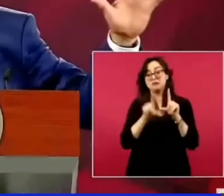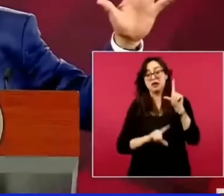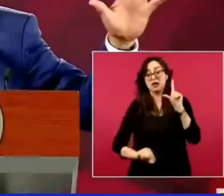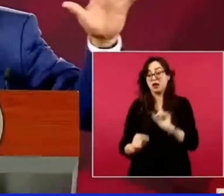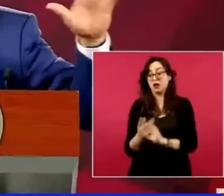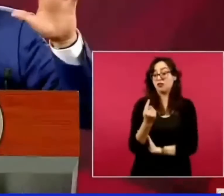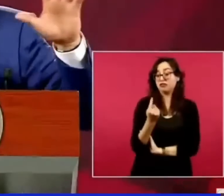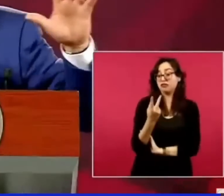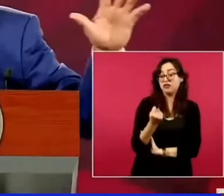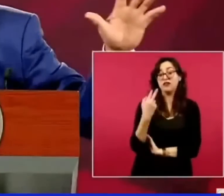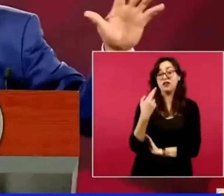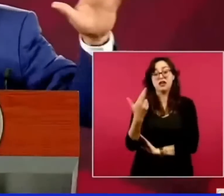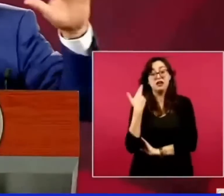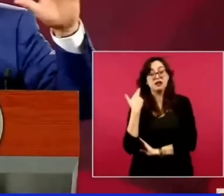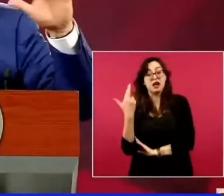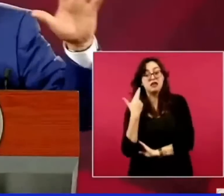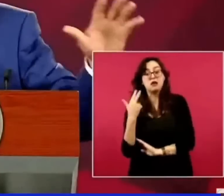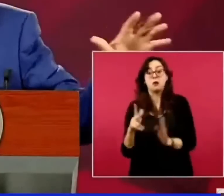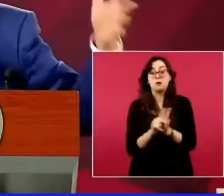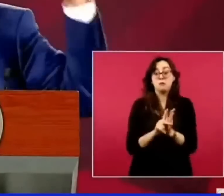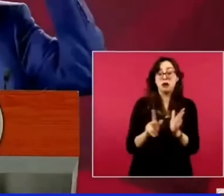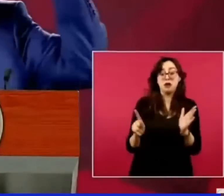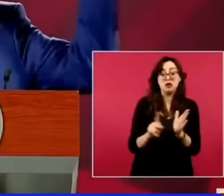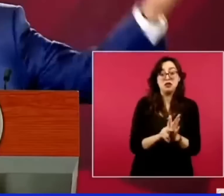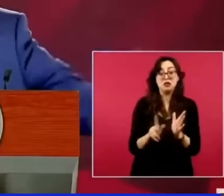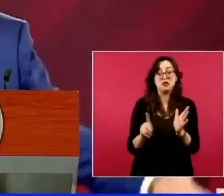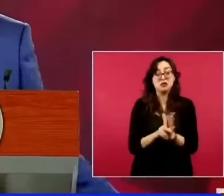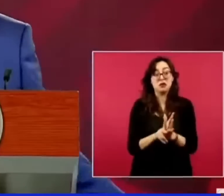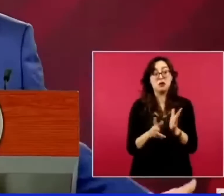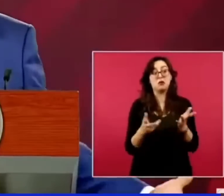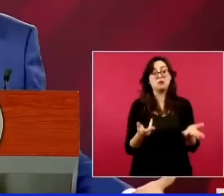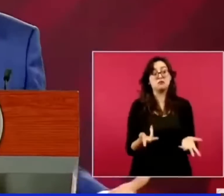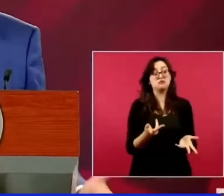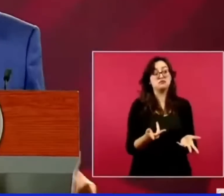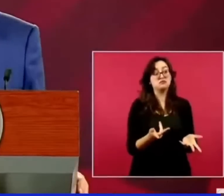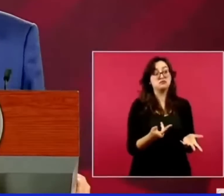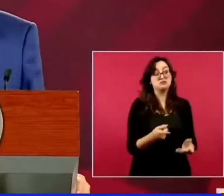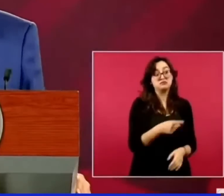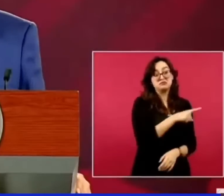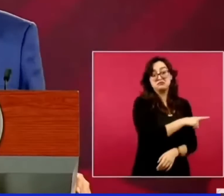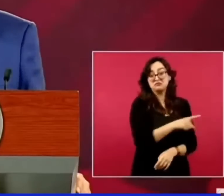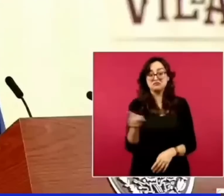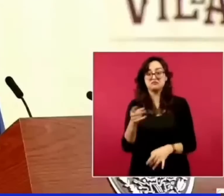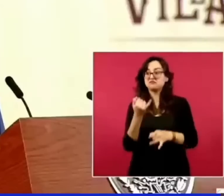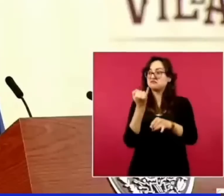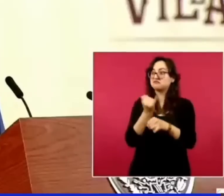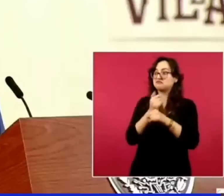con honrosas excepciones y con todo respeto, para que no se enojen conmigo,